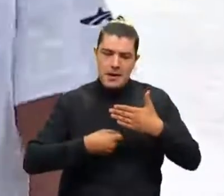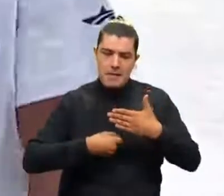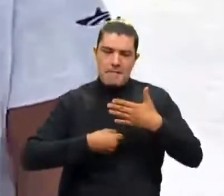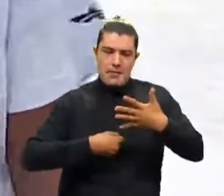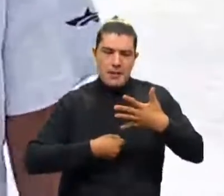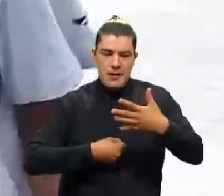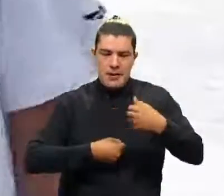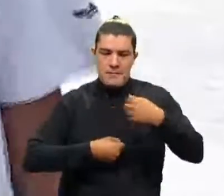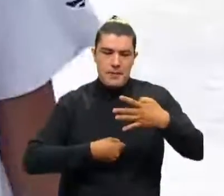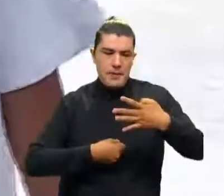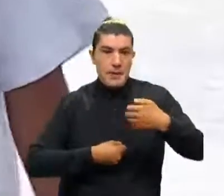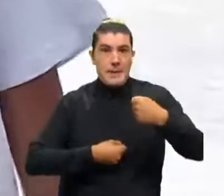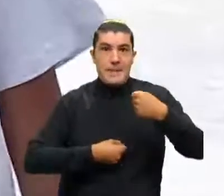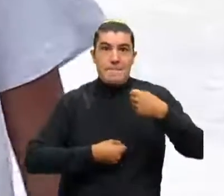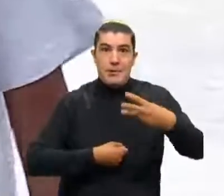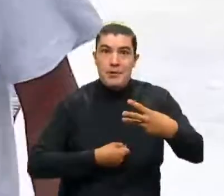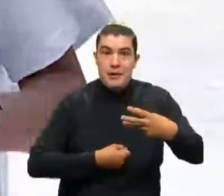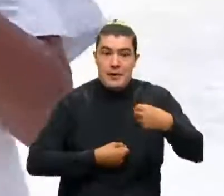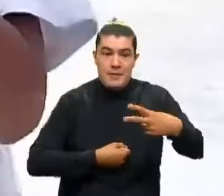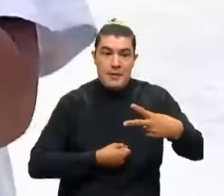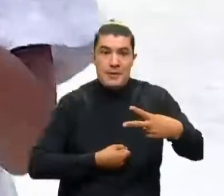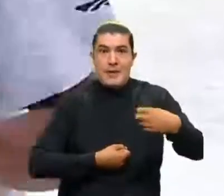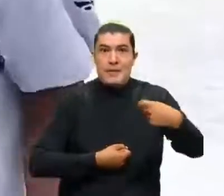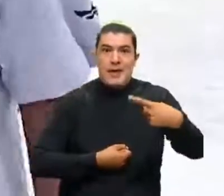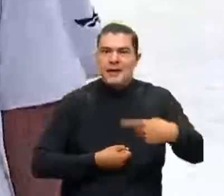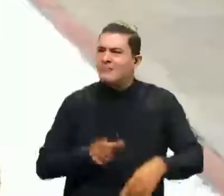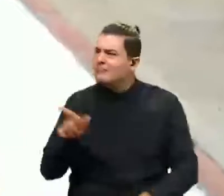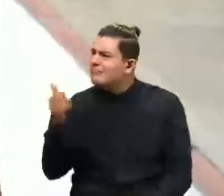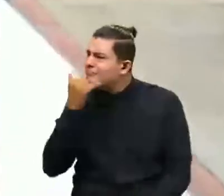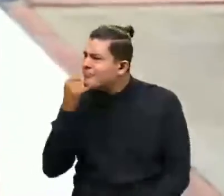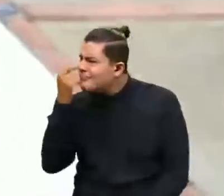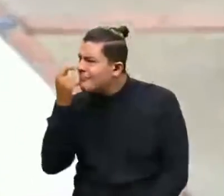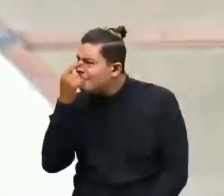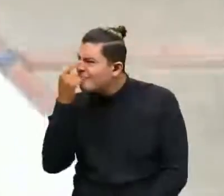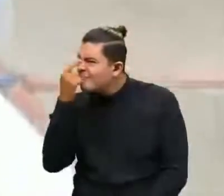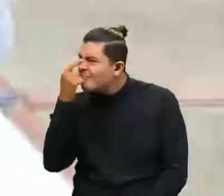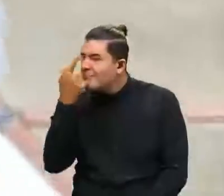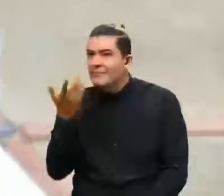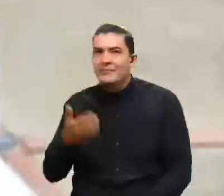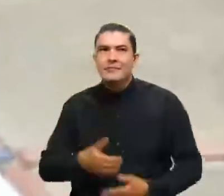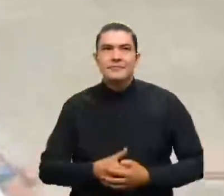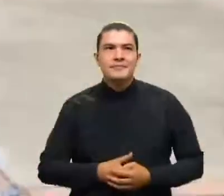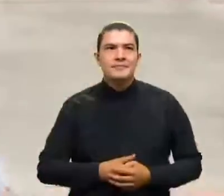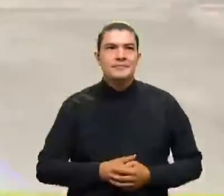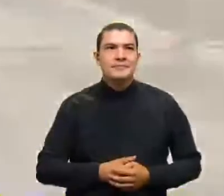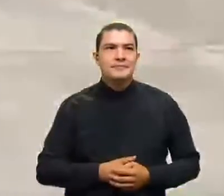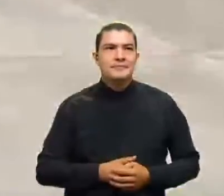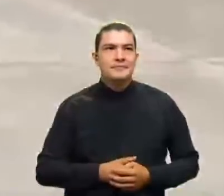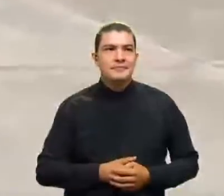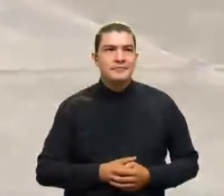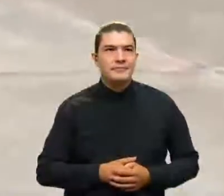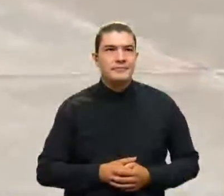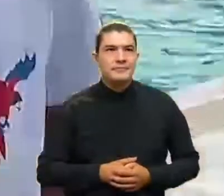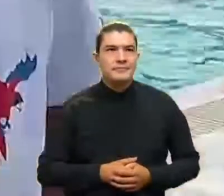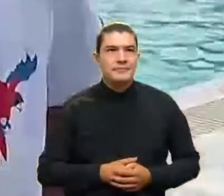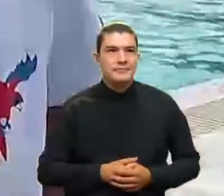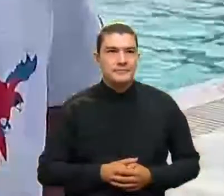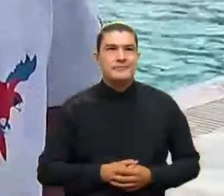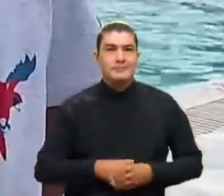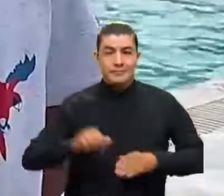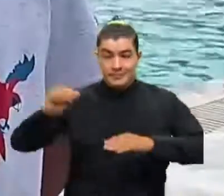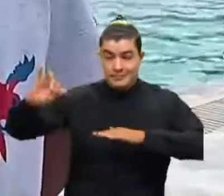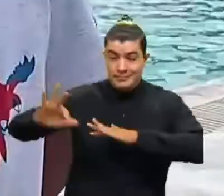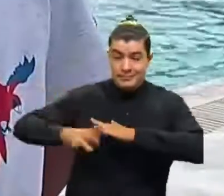de primero. ¿Qué le pasó acá en la nariz? En la nariz me pasó es que una ola iba tan fuerte que me golpeé con arena. Para